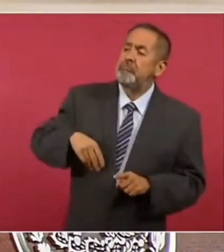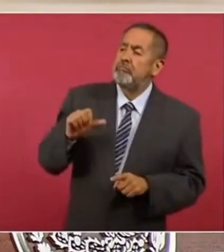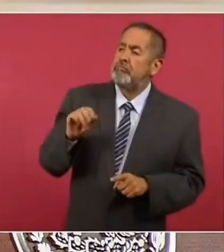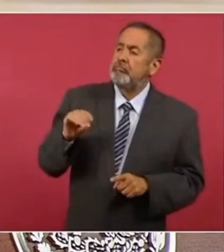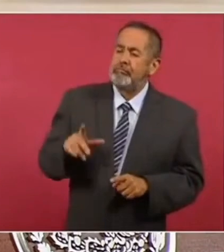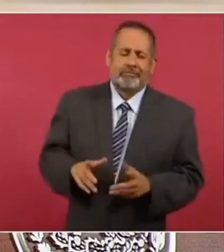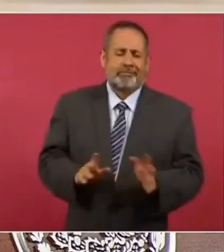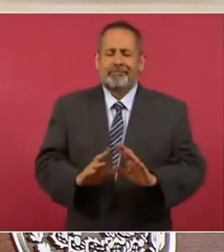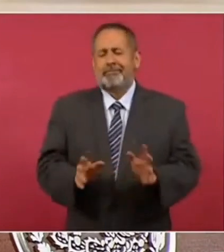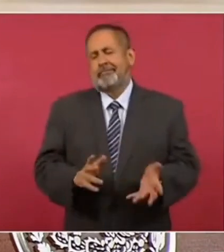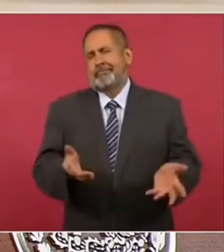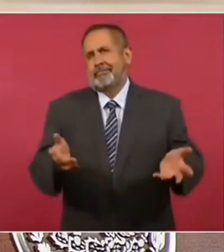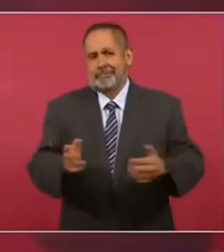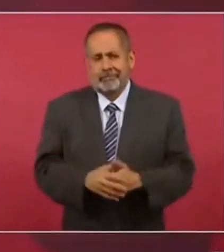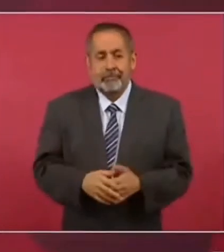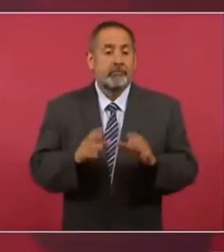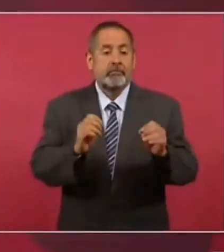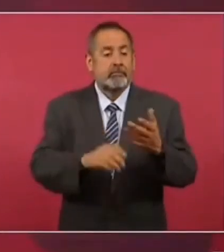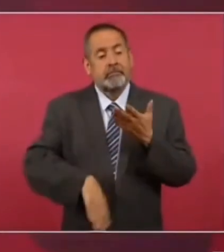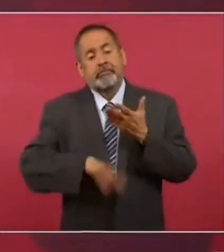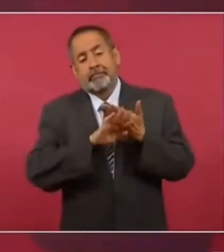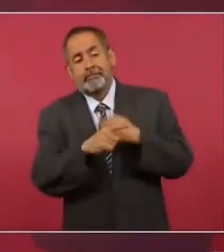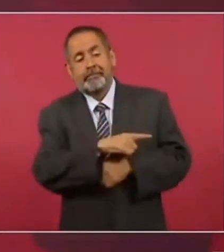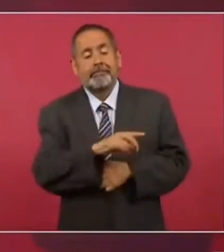O el Reforma,